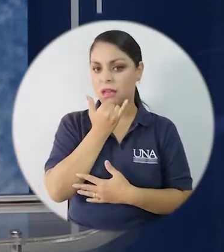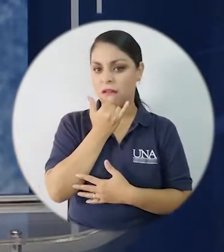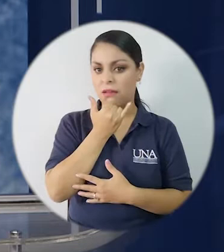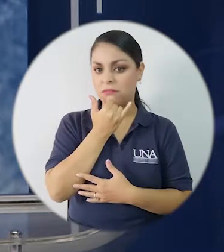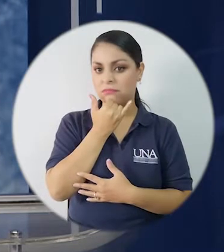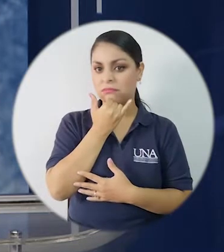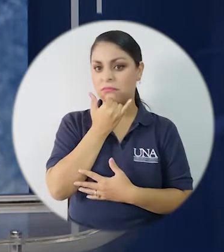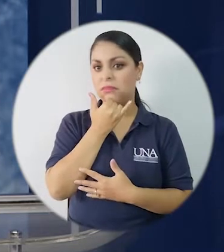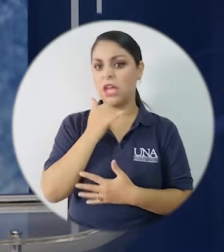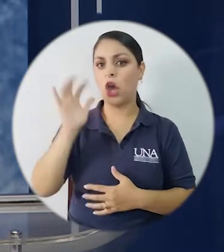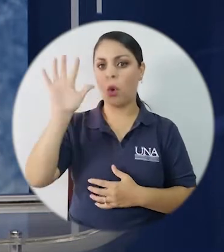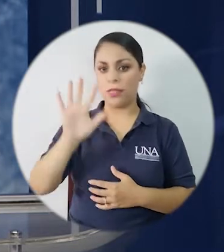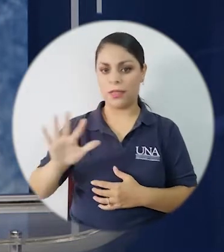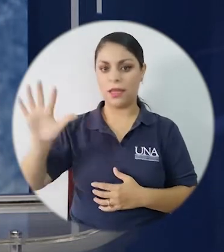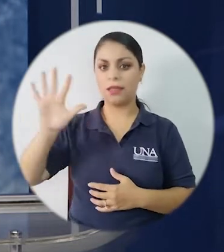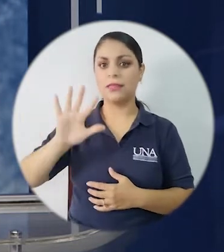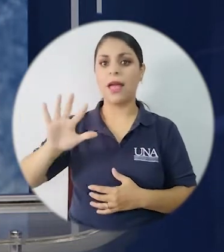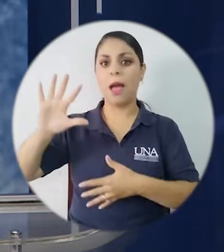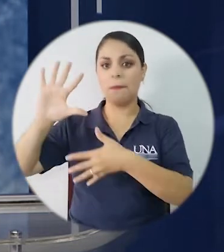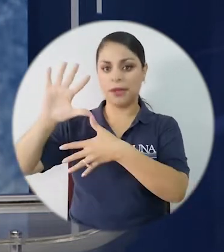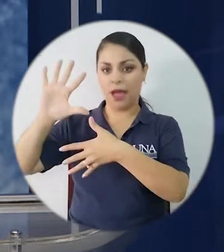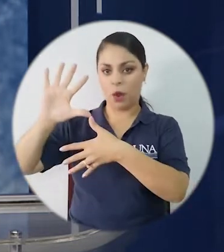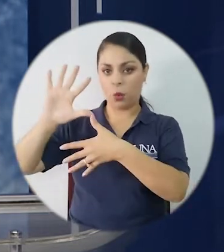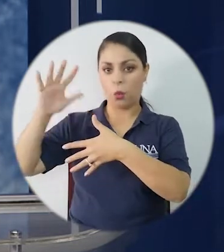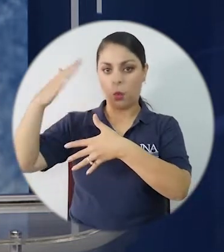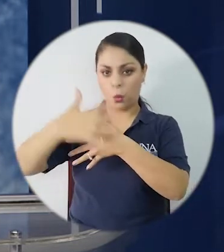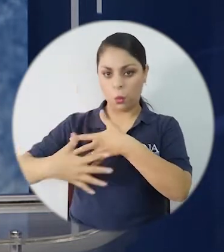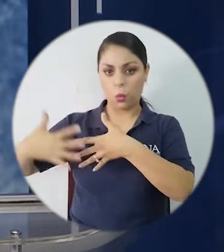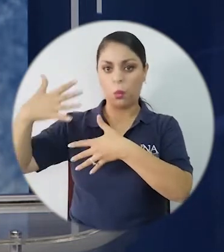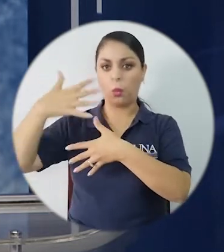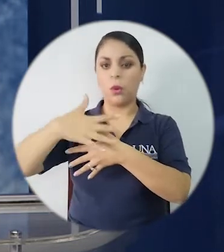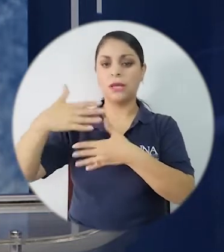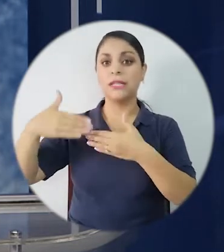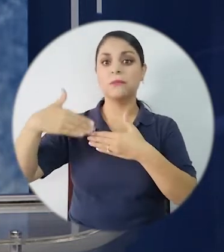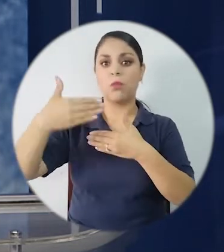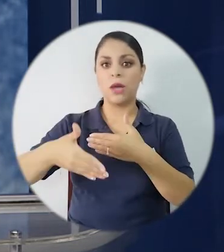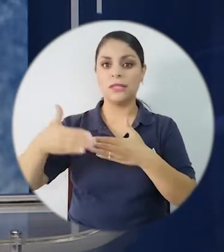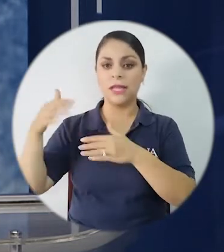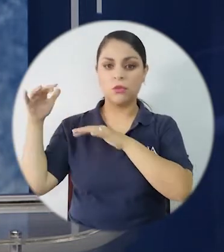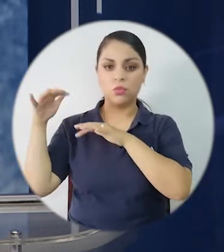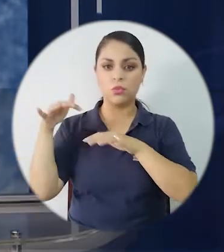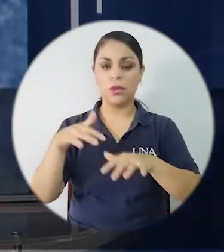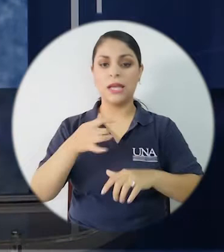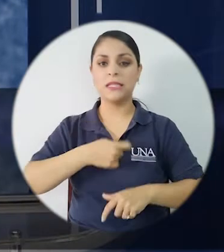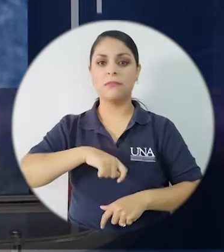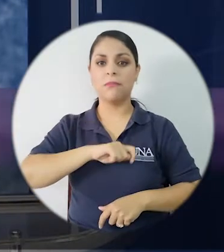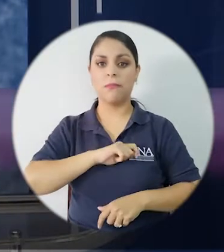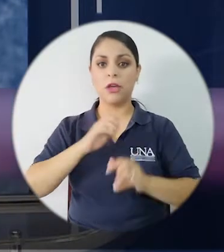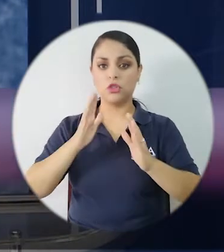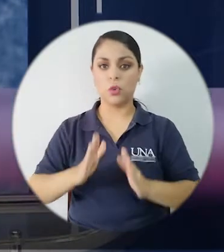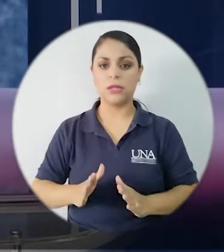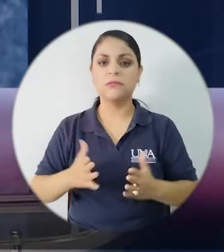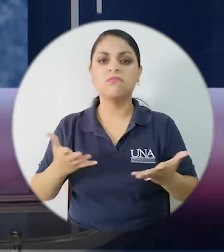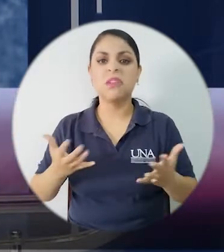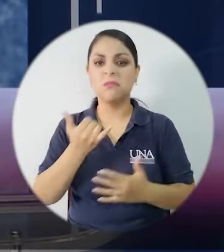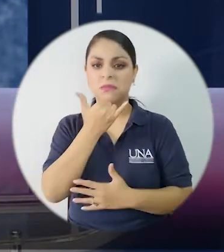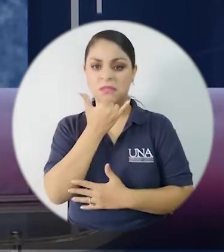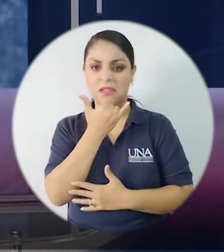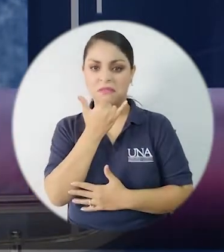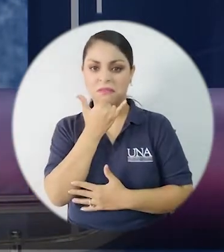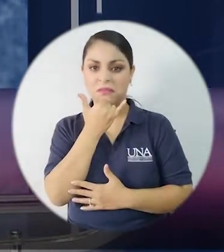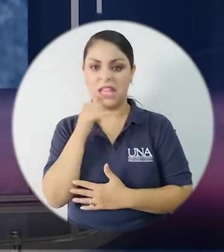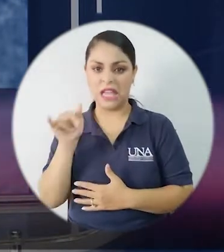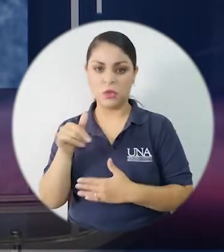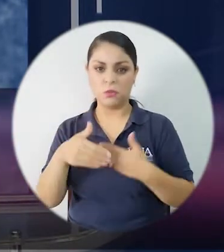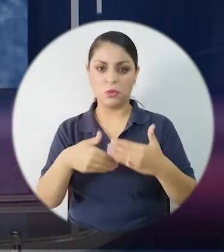en el continente denominado América después de la llegada de los españoles? ¿Qué pasaba en ese momento